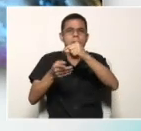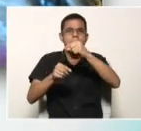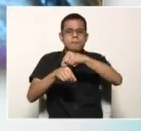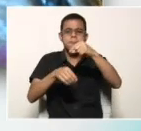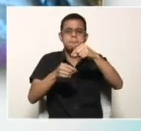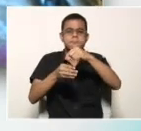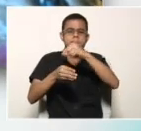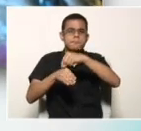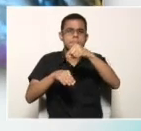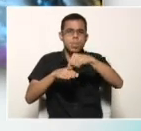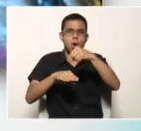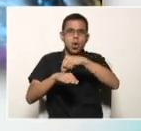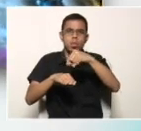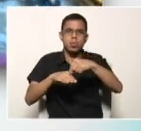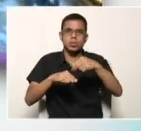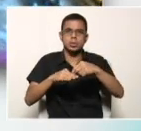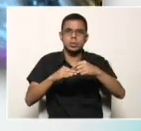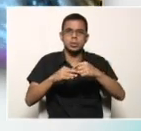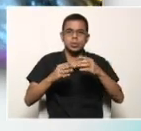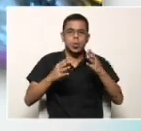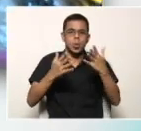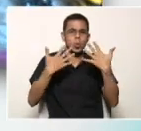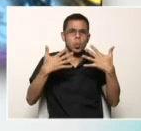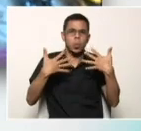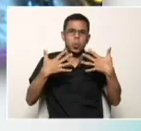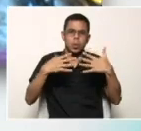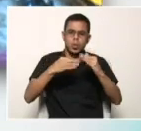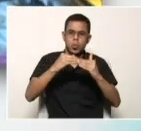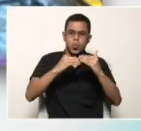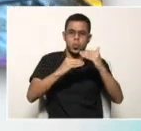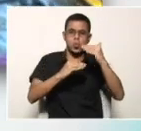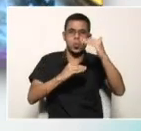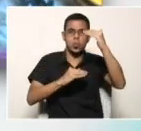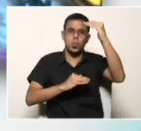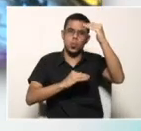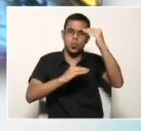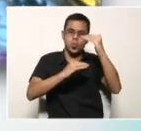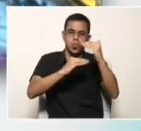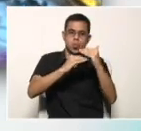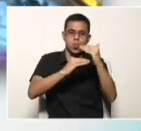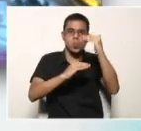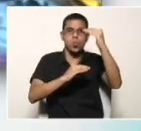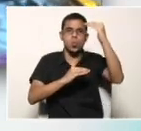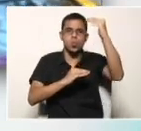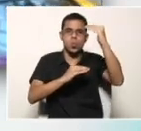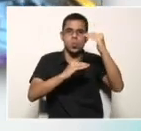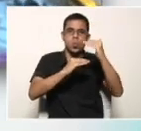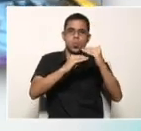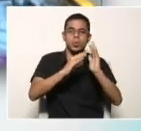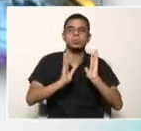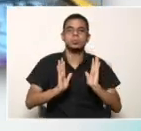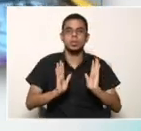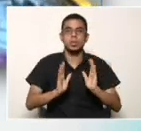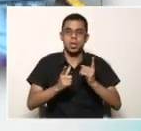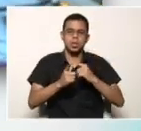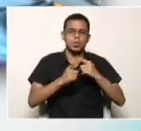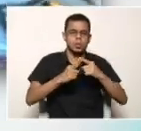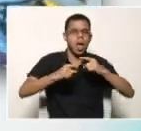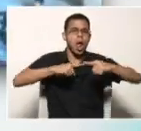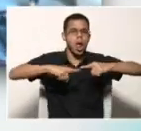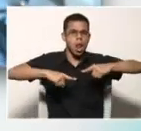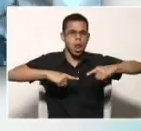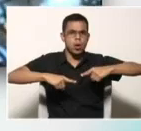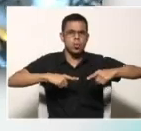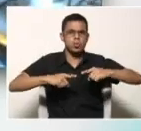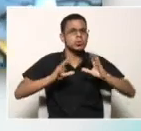acá, ¿sí? Se ve todo. Quiere decir que está perfecto el control, o en este caso, la tarjeta